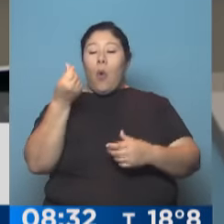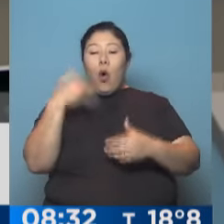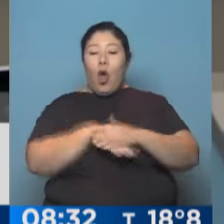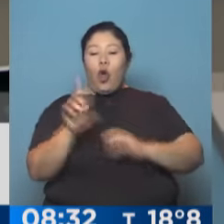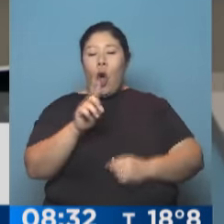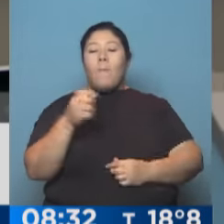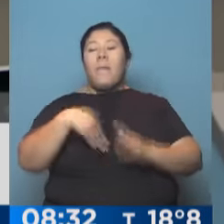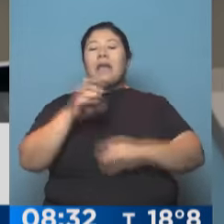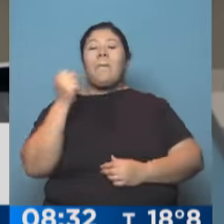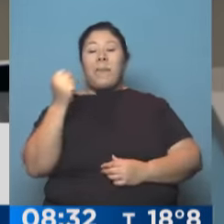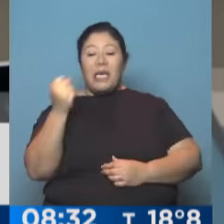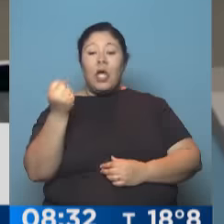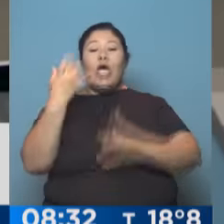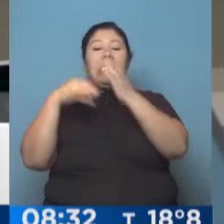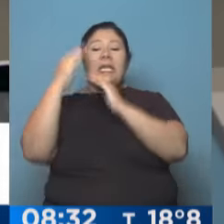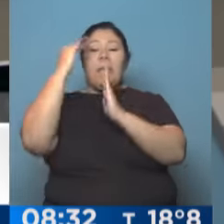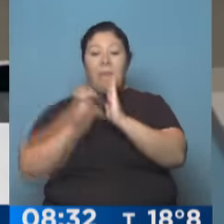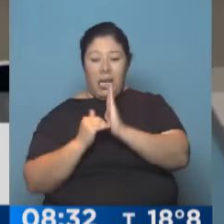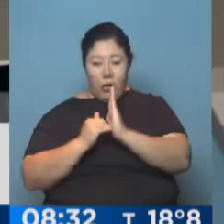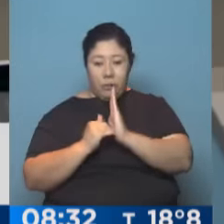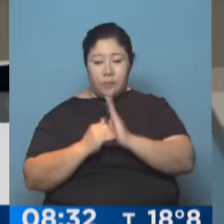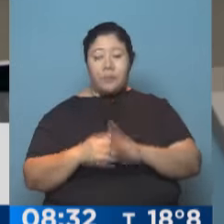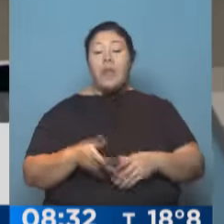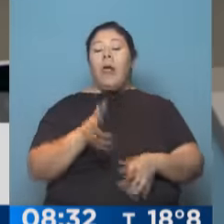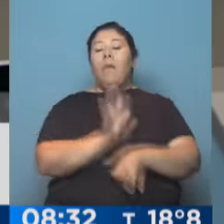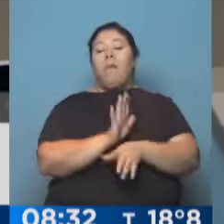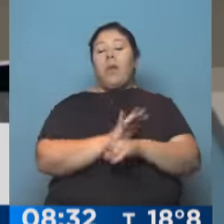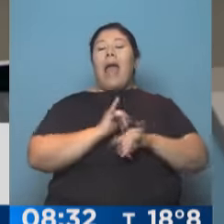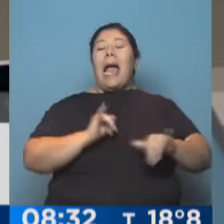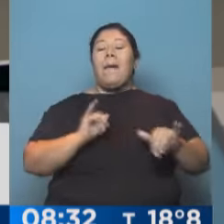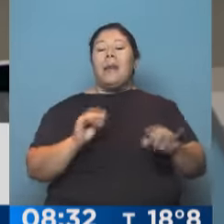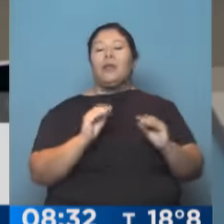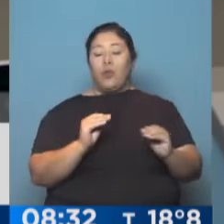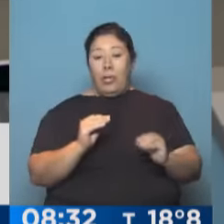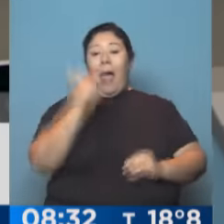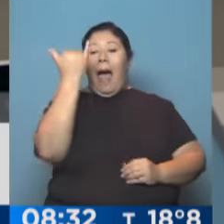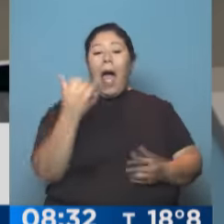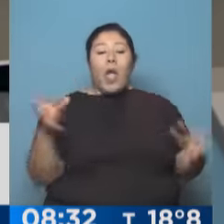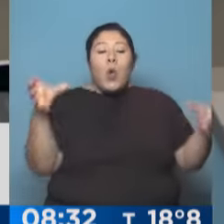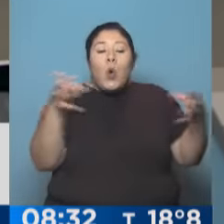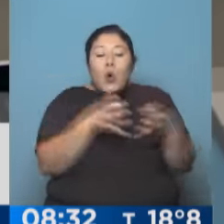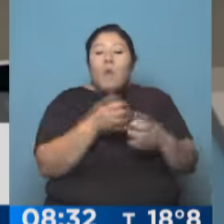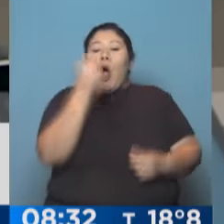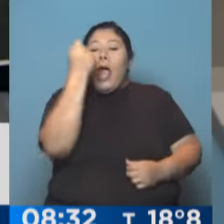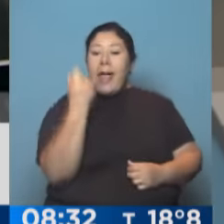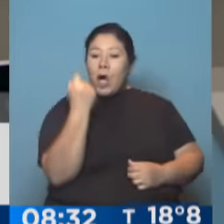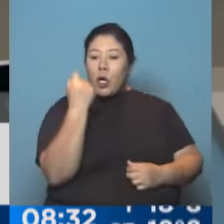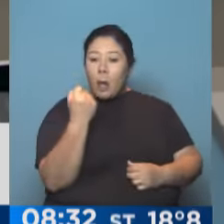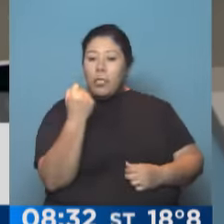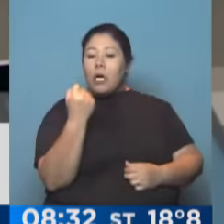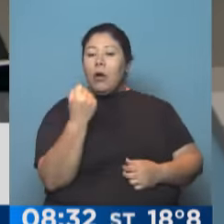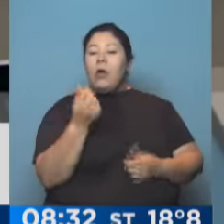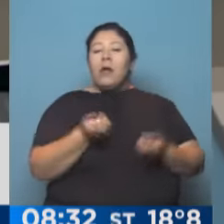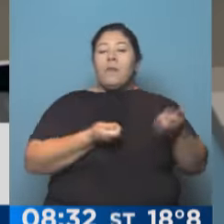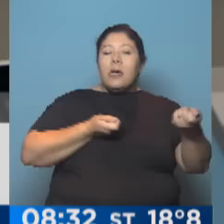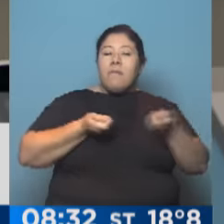eh Por eso decíamos ayer después habla de campaña sucia Acá hay por lo menos un sector económico está provocando todo un